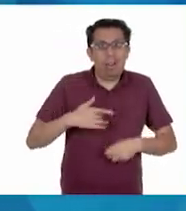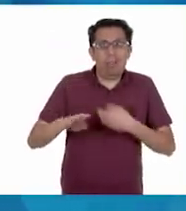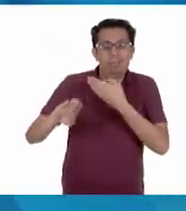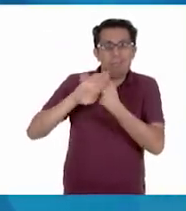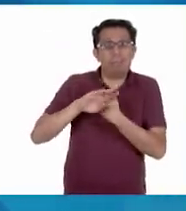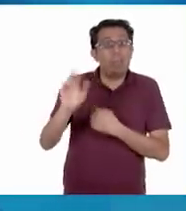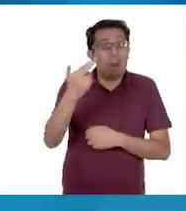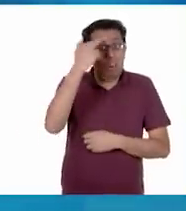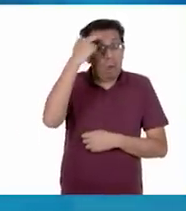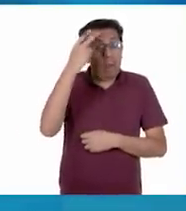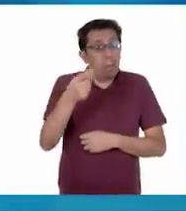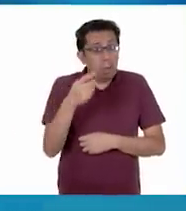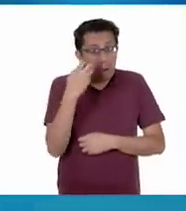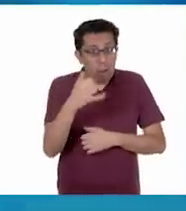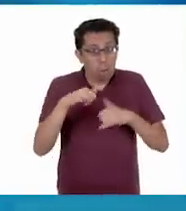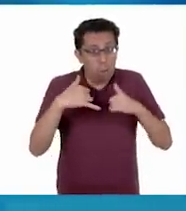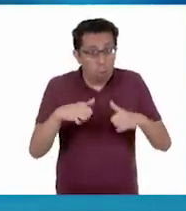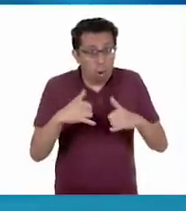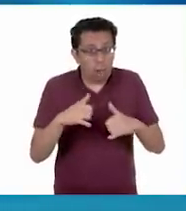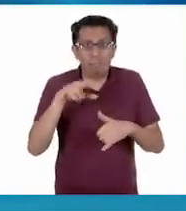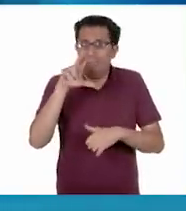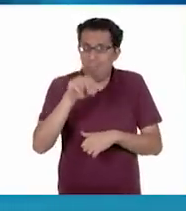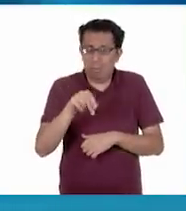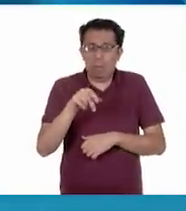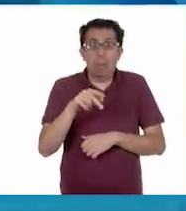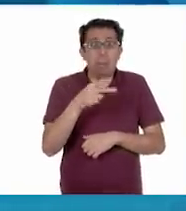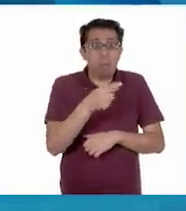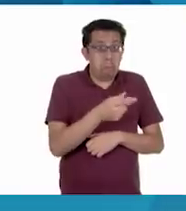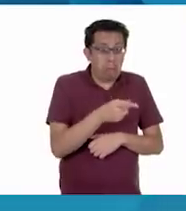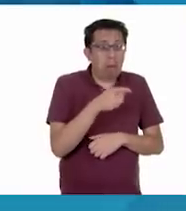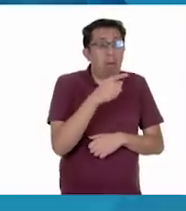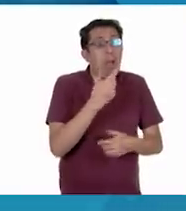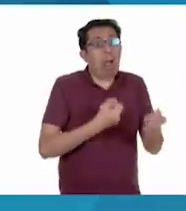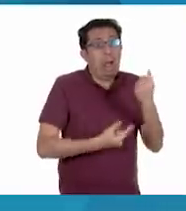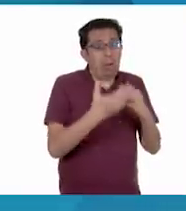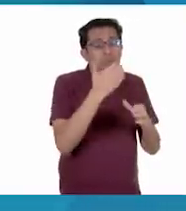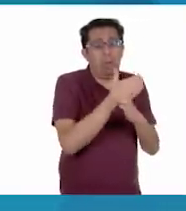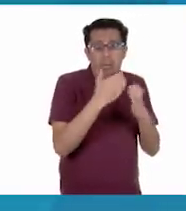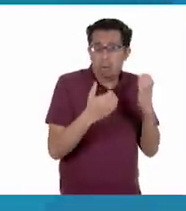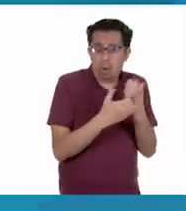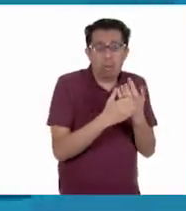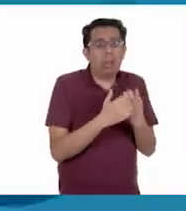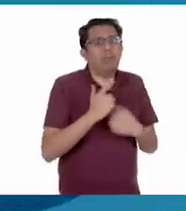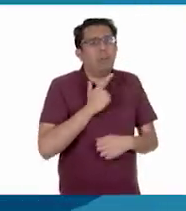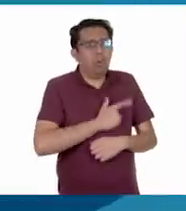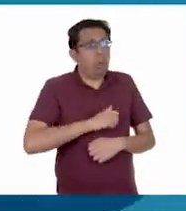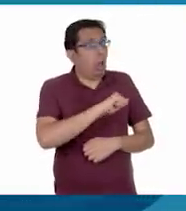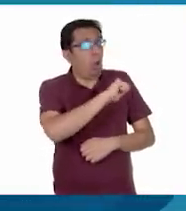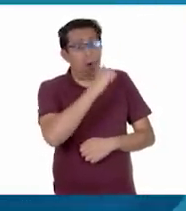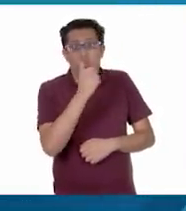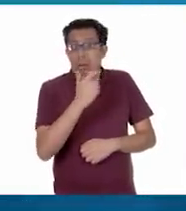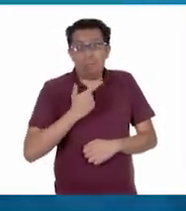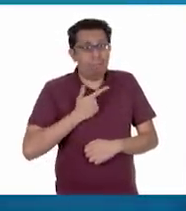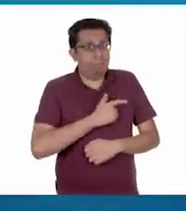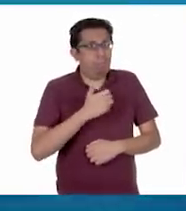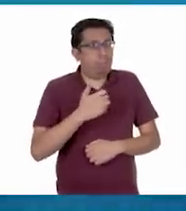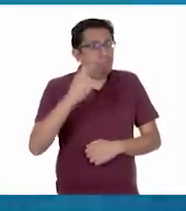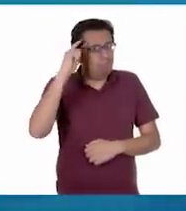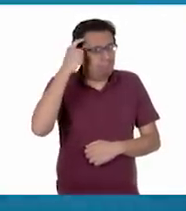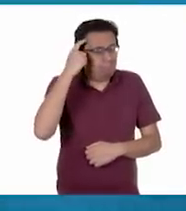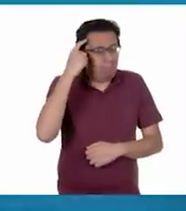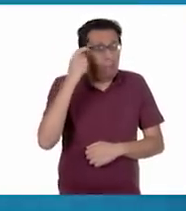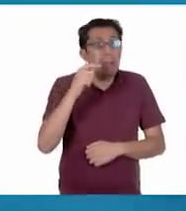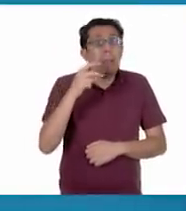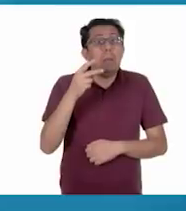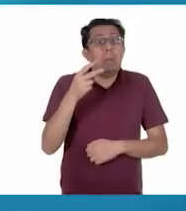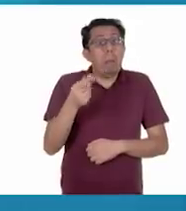perro no es un juguete y que al igual que a ti, hay cosas que le gustan más que otras y cosas que le enojan. Si el perro es de un amigo o